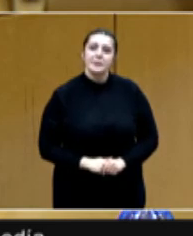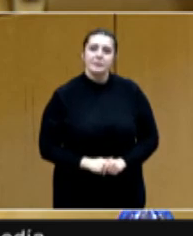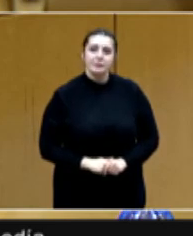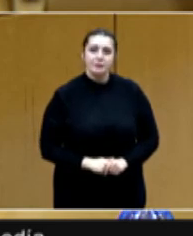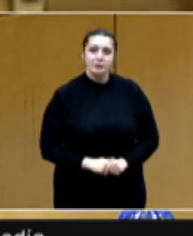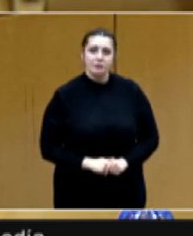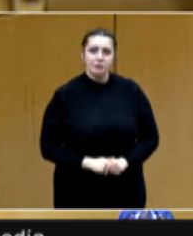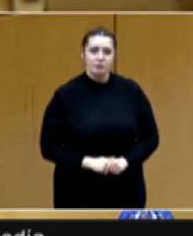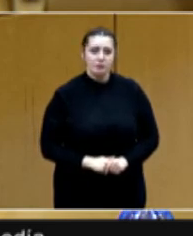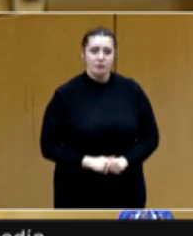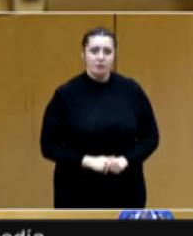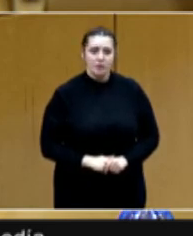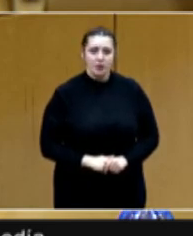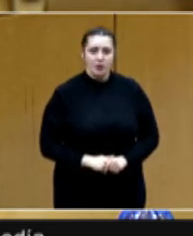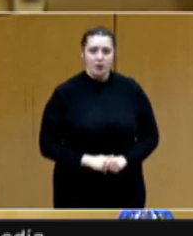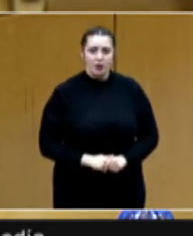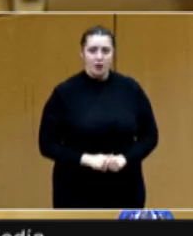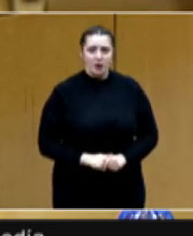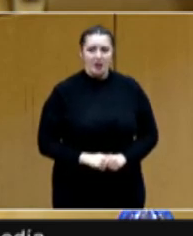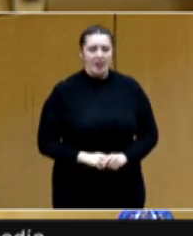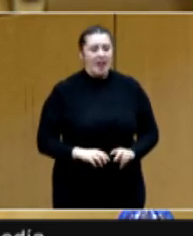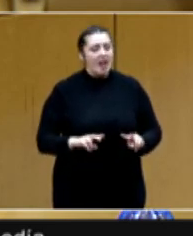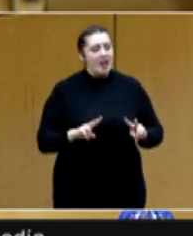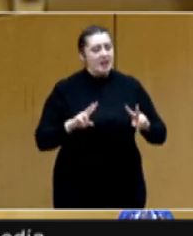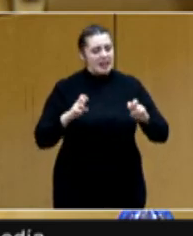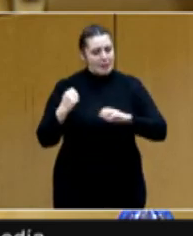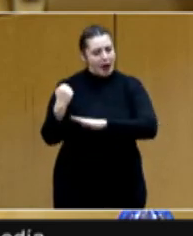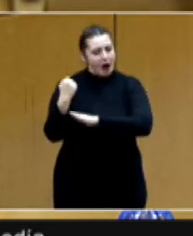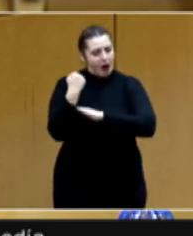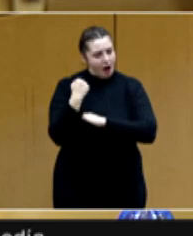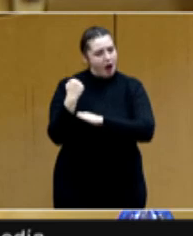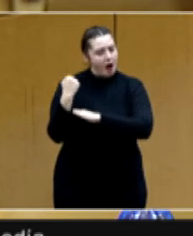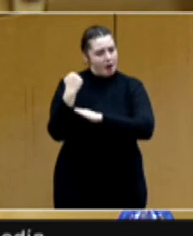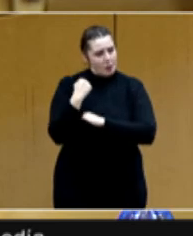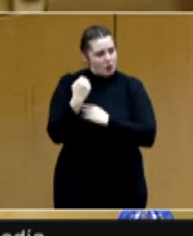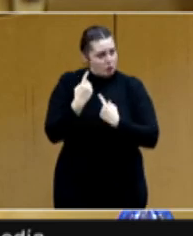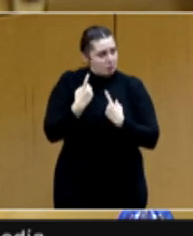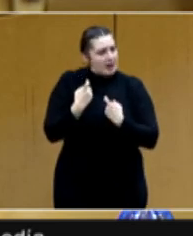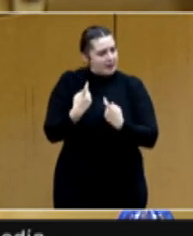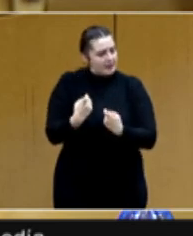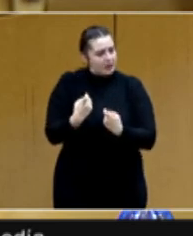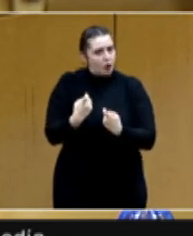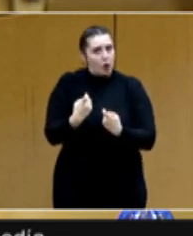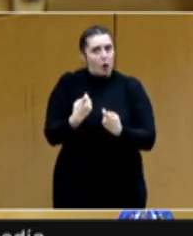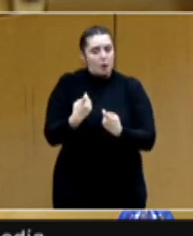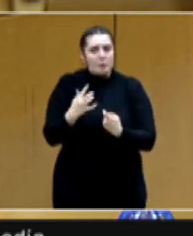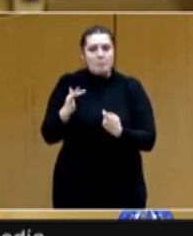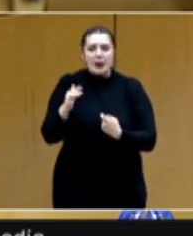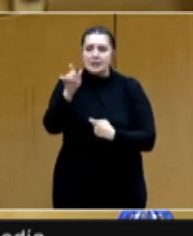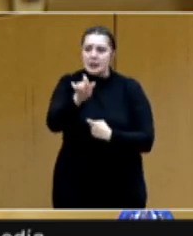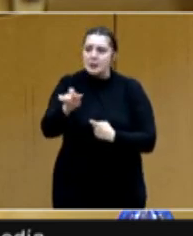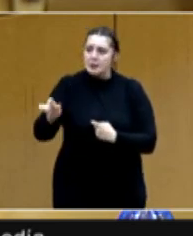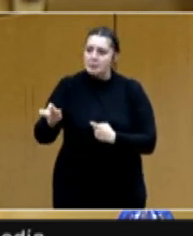he querido que los apoyos que que necesito ir a las personas